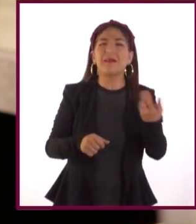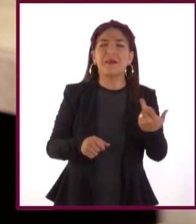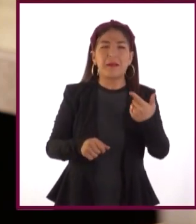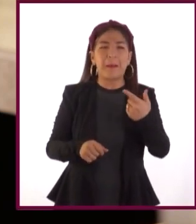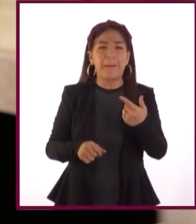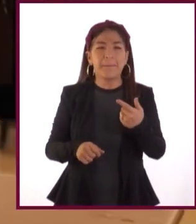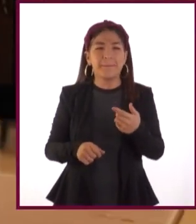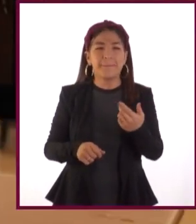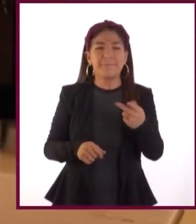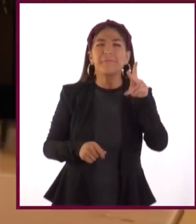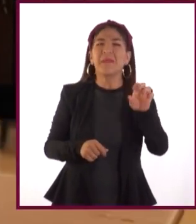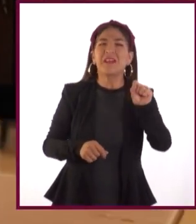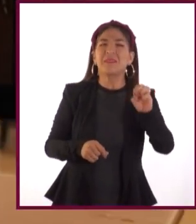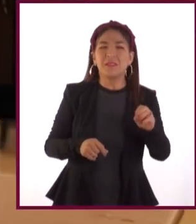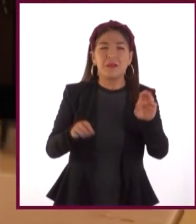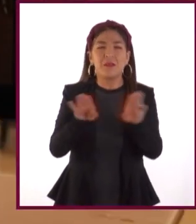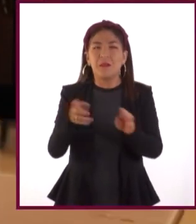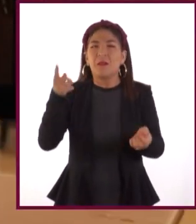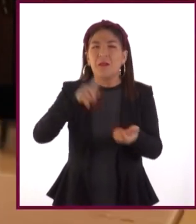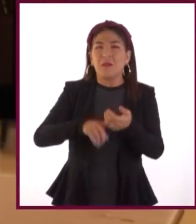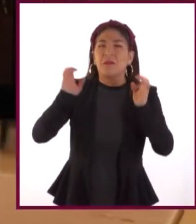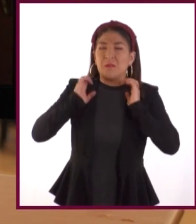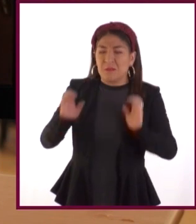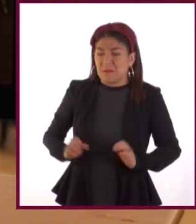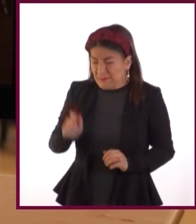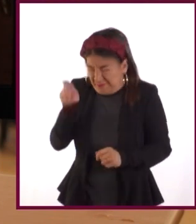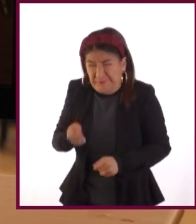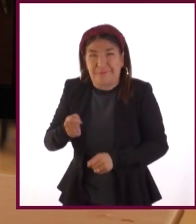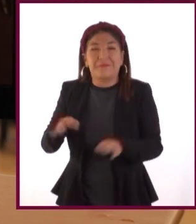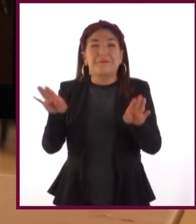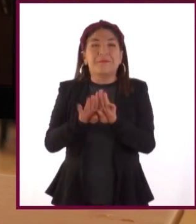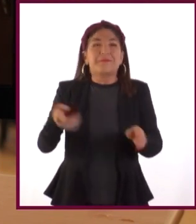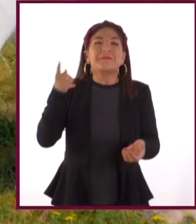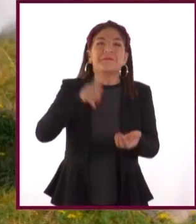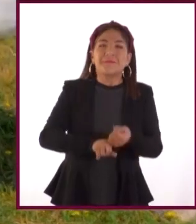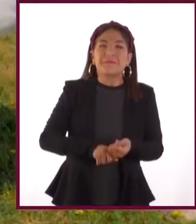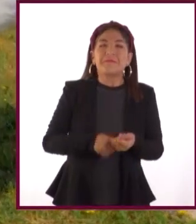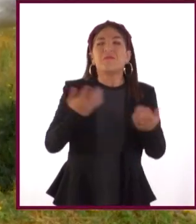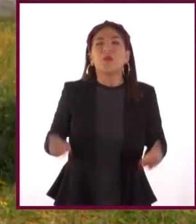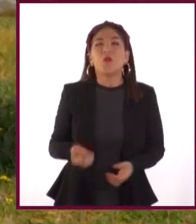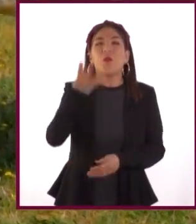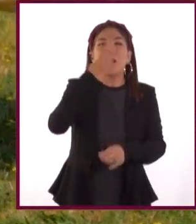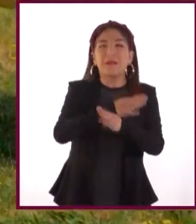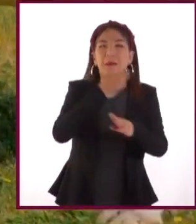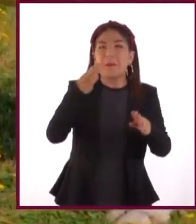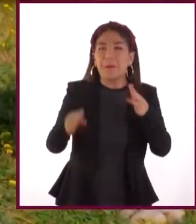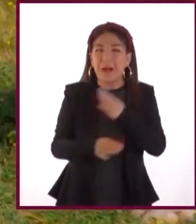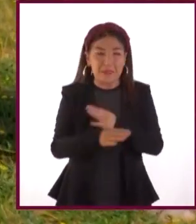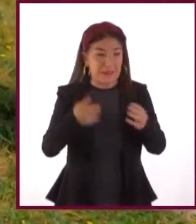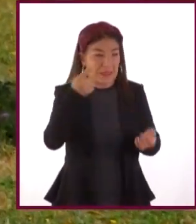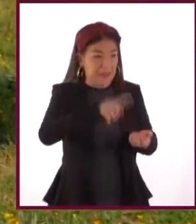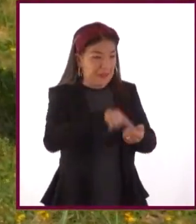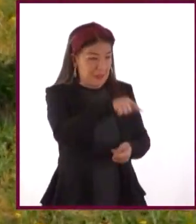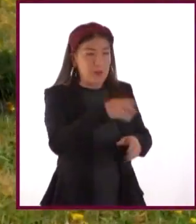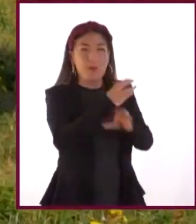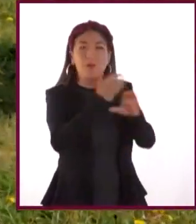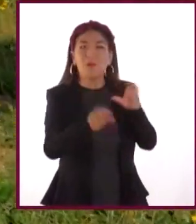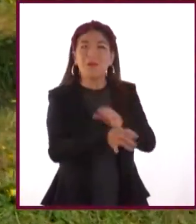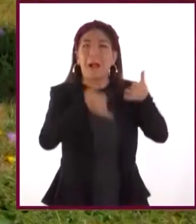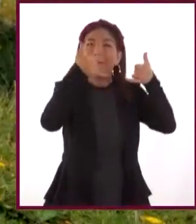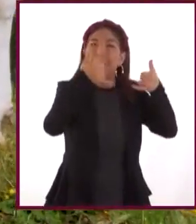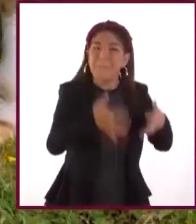almacenar en una jeringa, y con eso podemos calcular la masa, y que multiplicado por la aceleración de la gravedad tenemos el peso del aire.